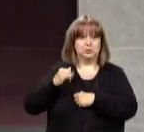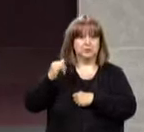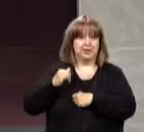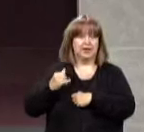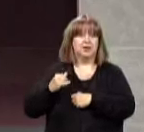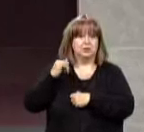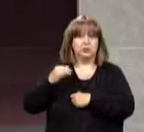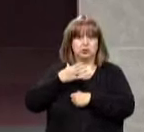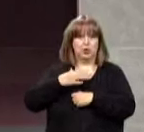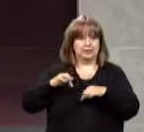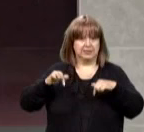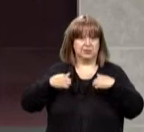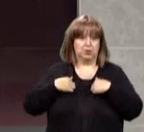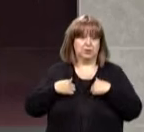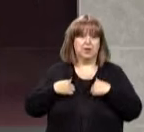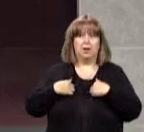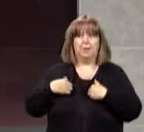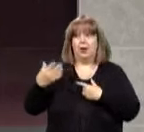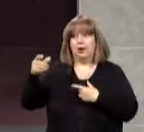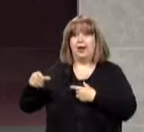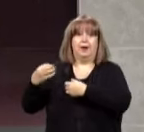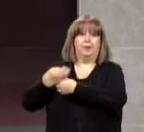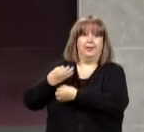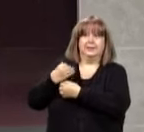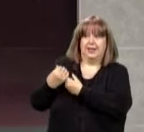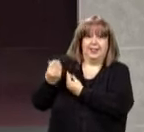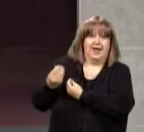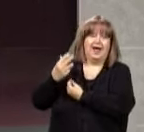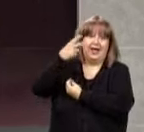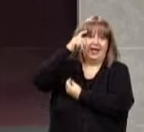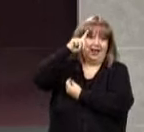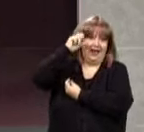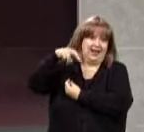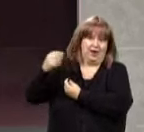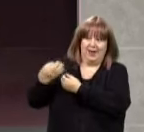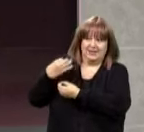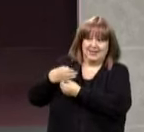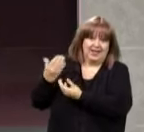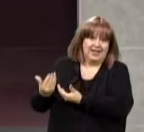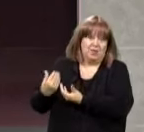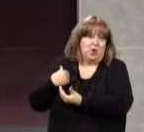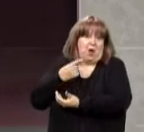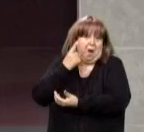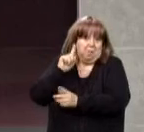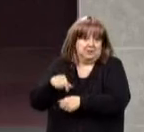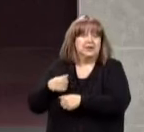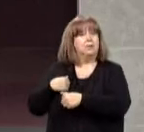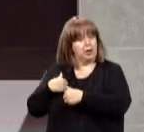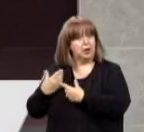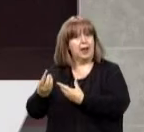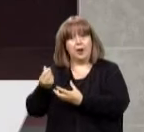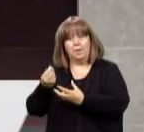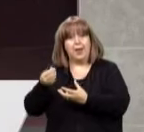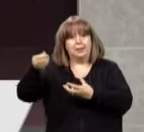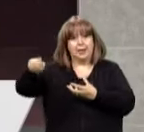voy contando la experiencia pero bueno obviamente me asesoro con con Elena y está bueno Esto de asesorarnos porque es verdad estamos hablando de plata estamos hablando de cosas